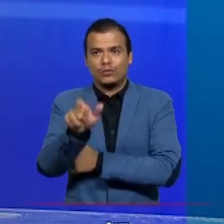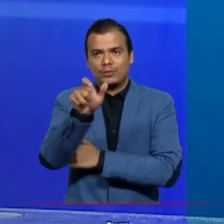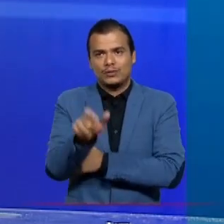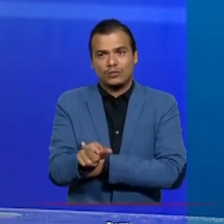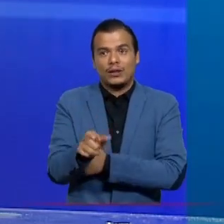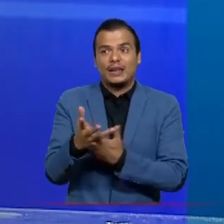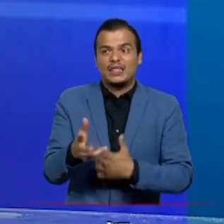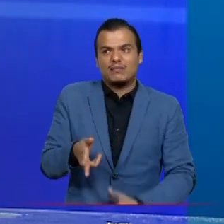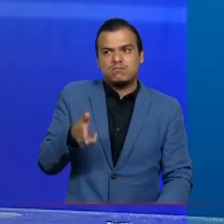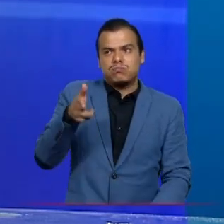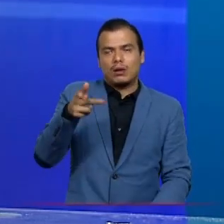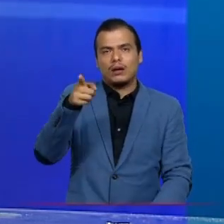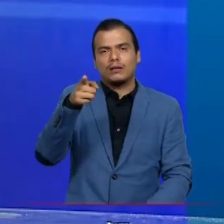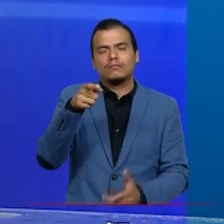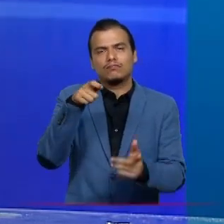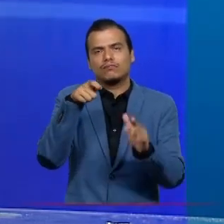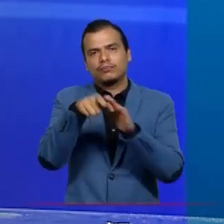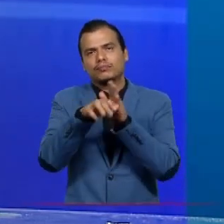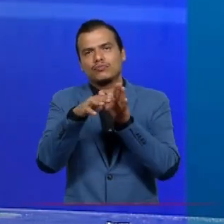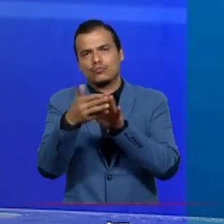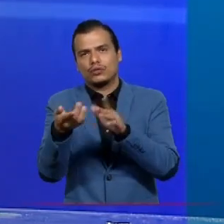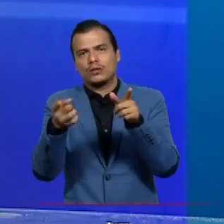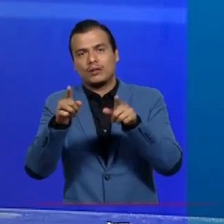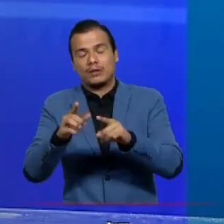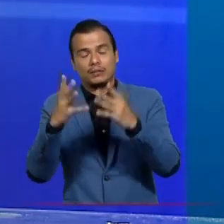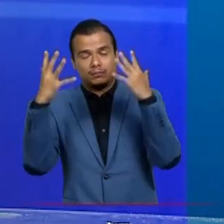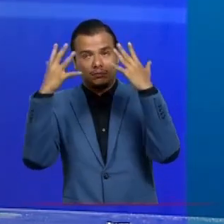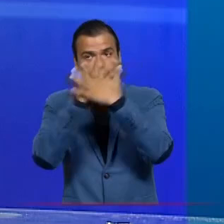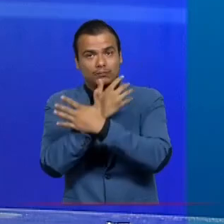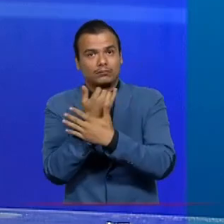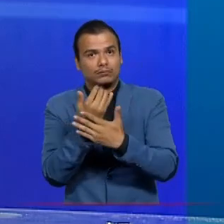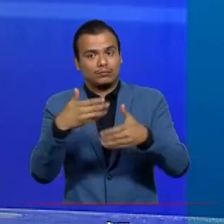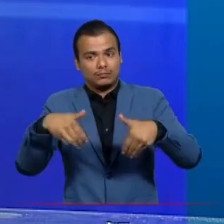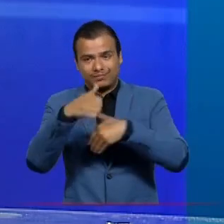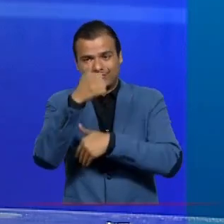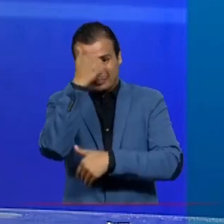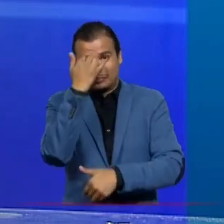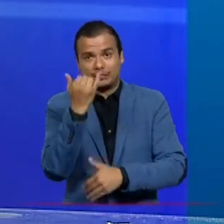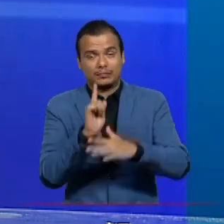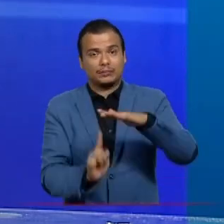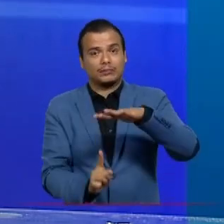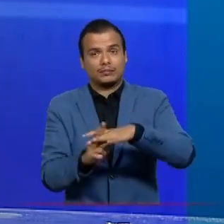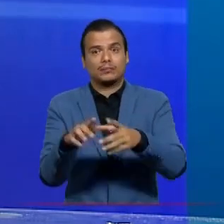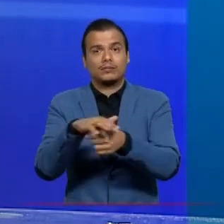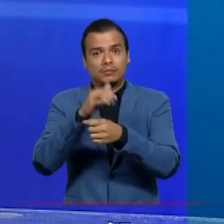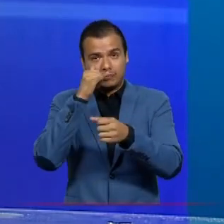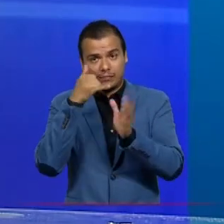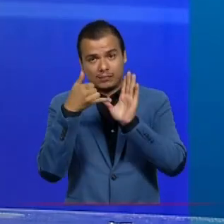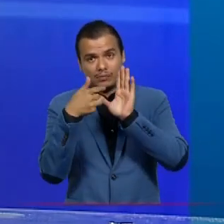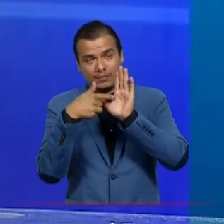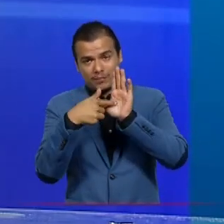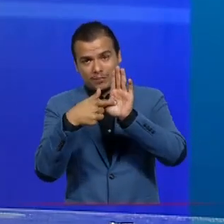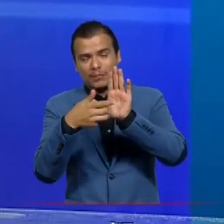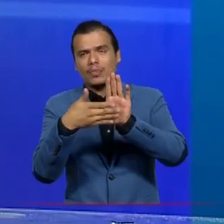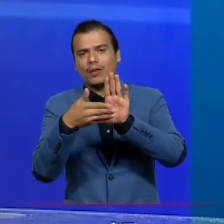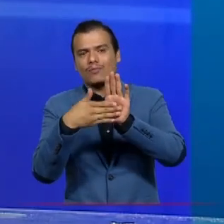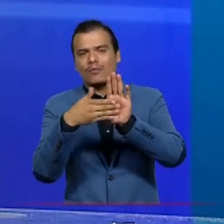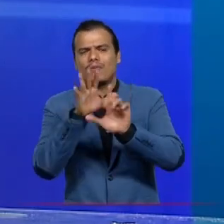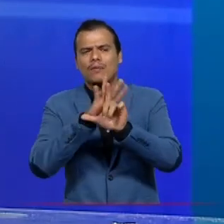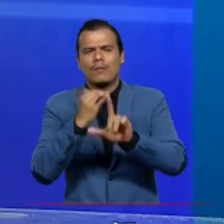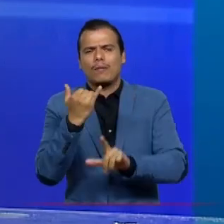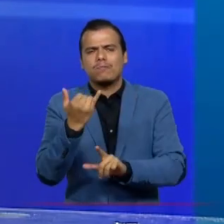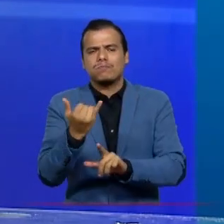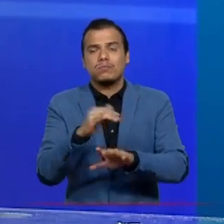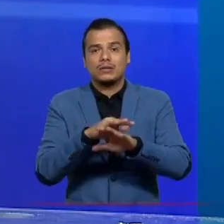muerto el incidente se registró en plena variante Norte y las cámaras de seguridad lograron captar la huida de los responsables